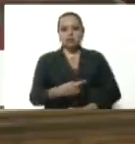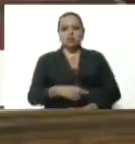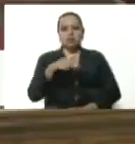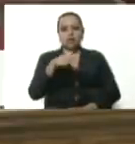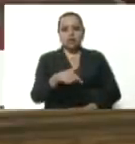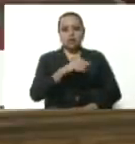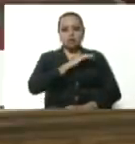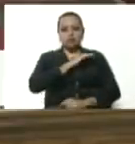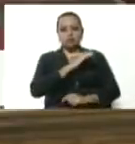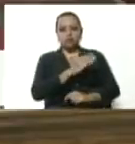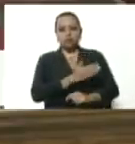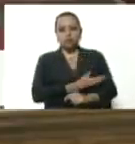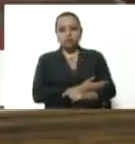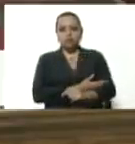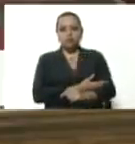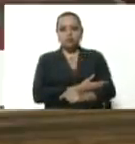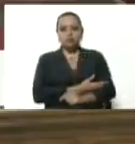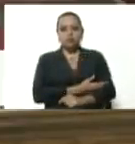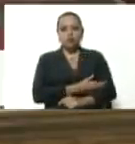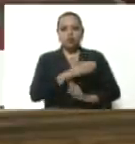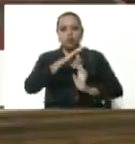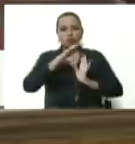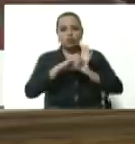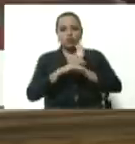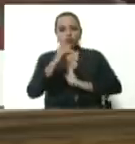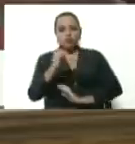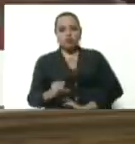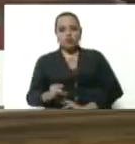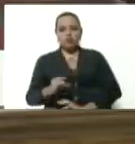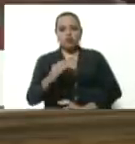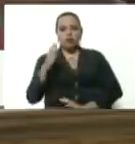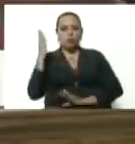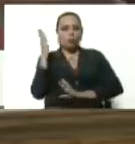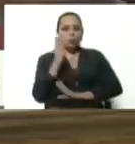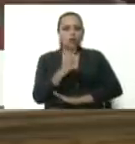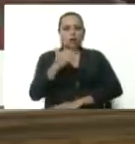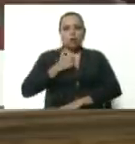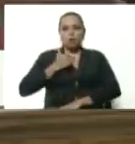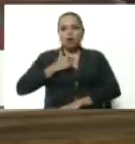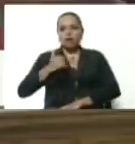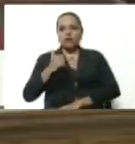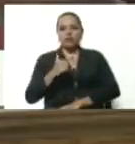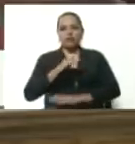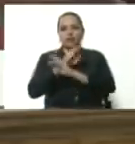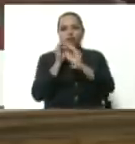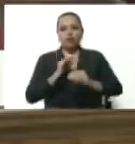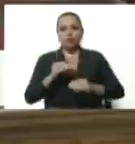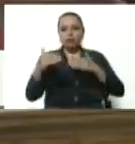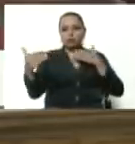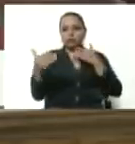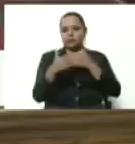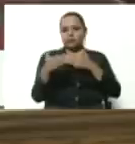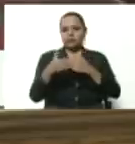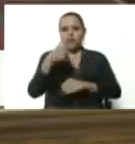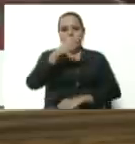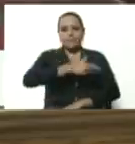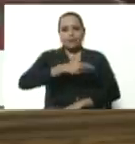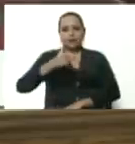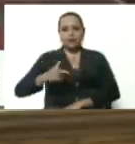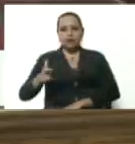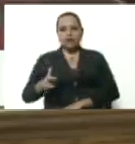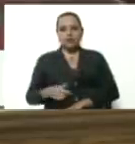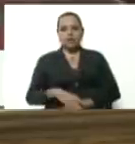constituyente originario condena toda pretensión de agredir a funcionarias y funcionarios